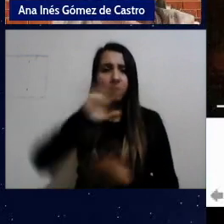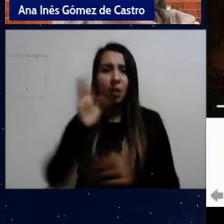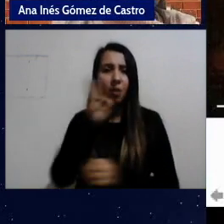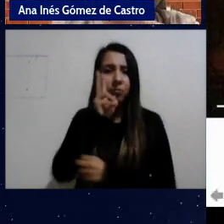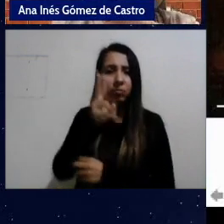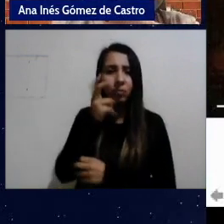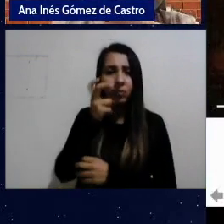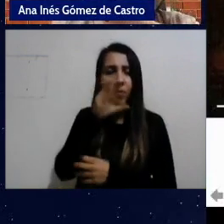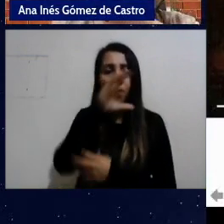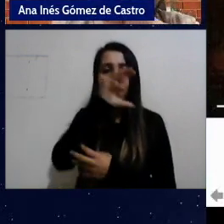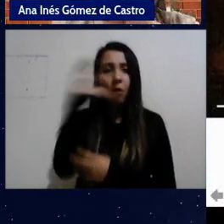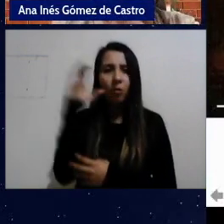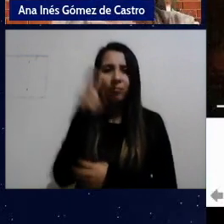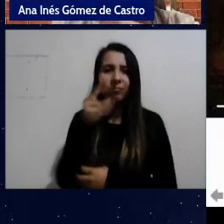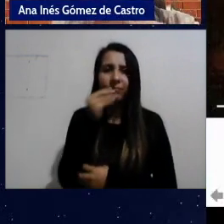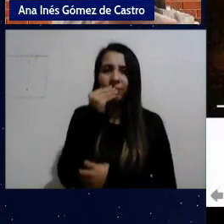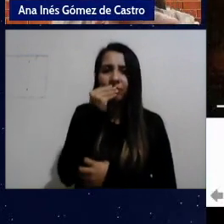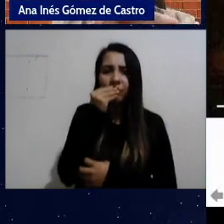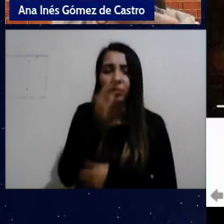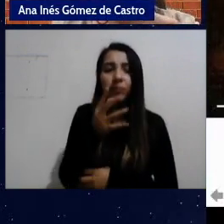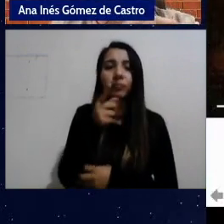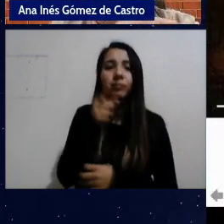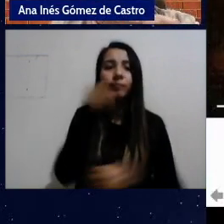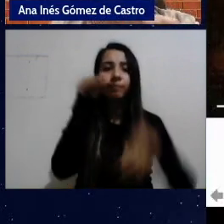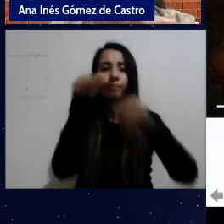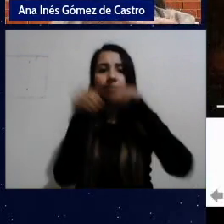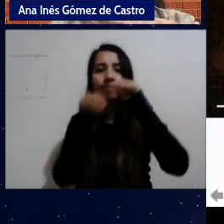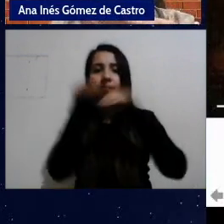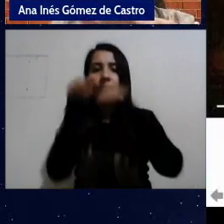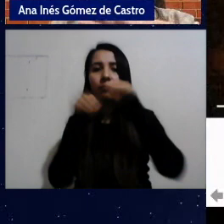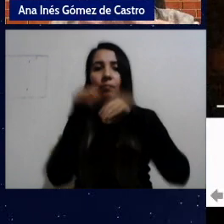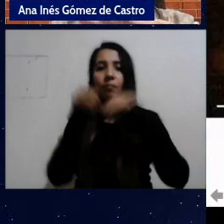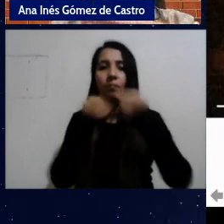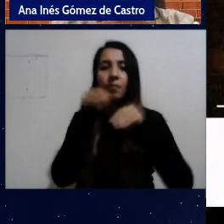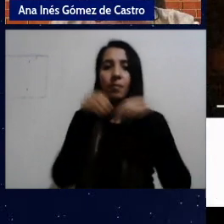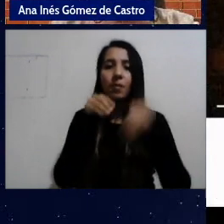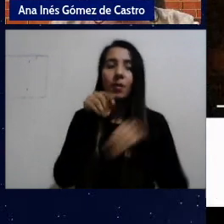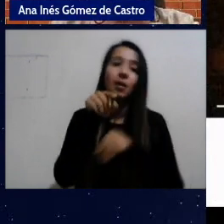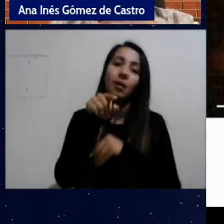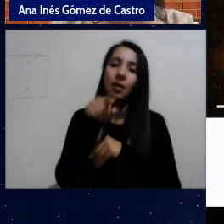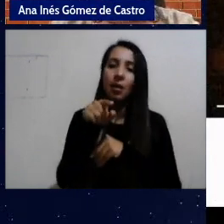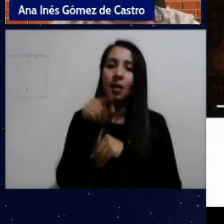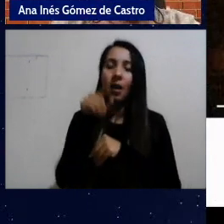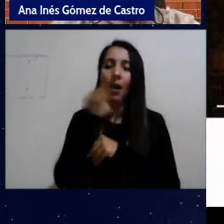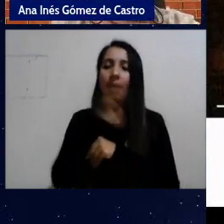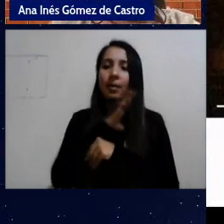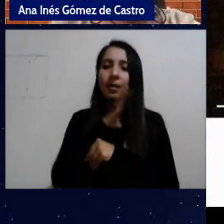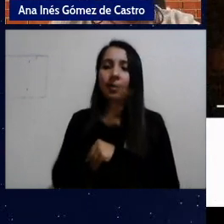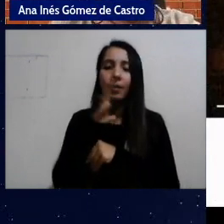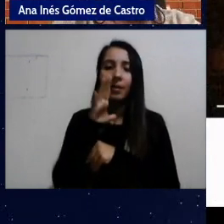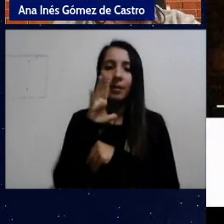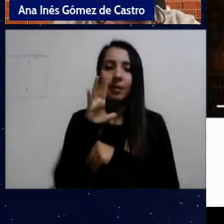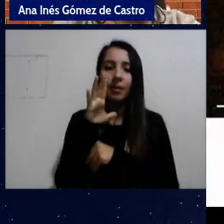Es una reconstrucción de unos datos de interferometría obtenidos por el interferómetro